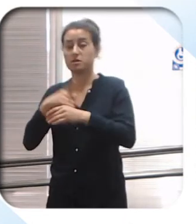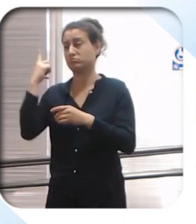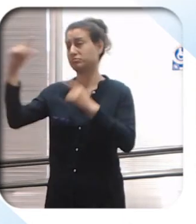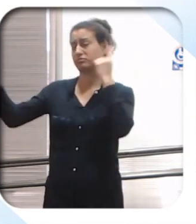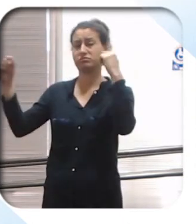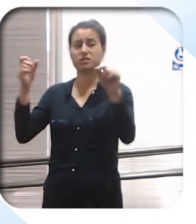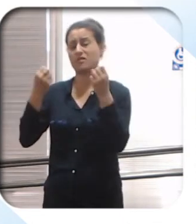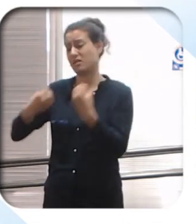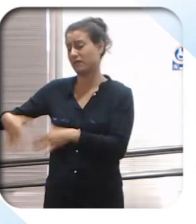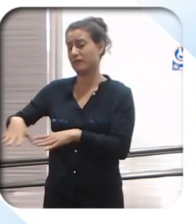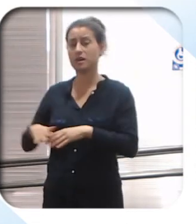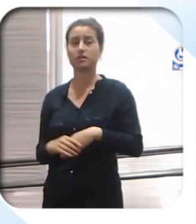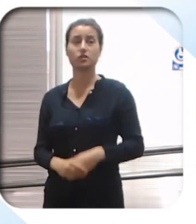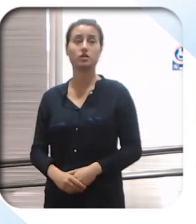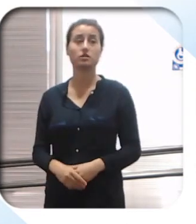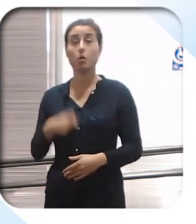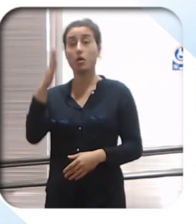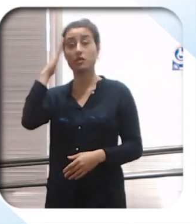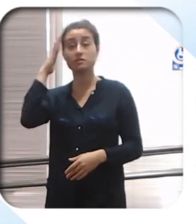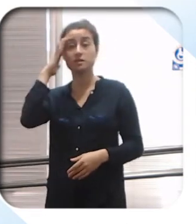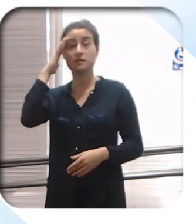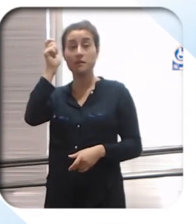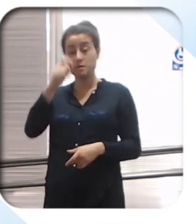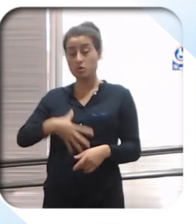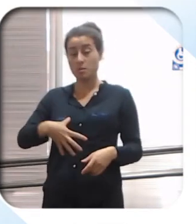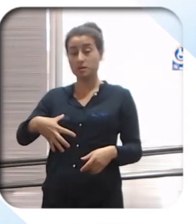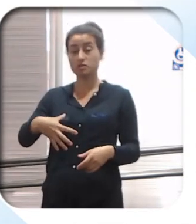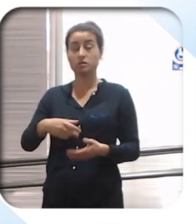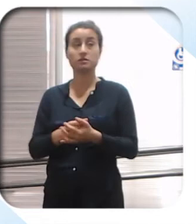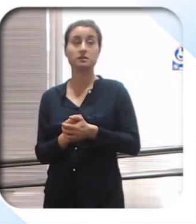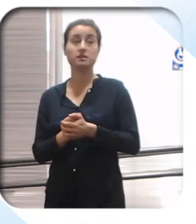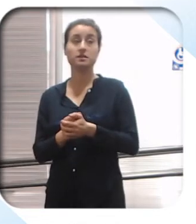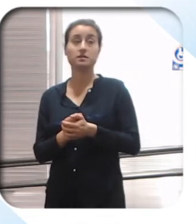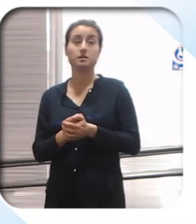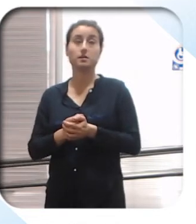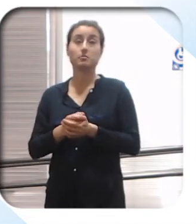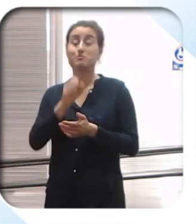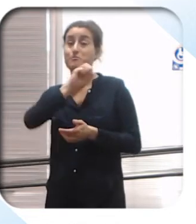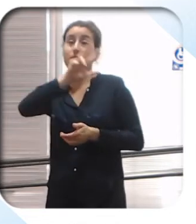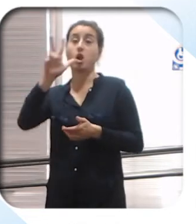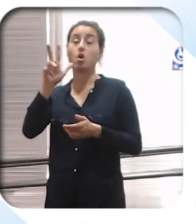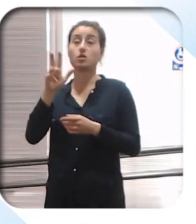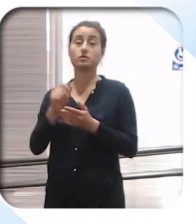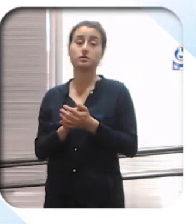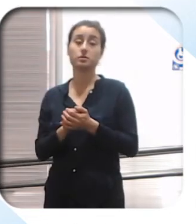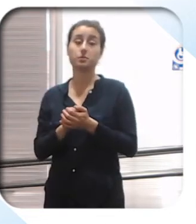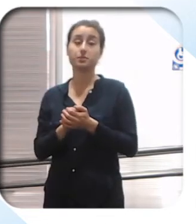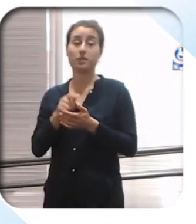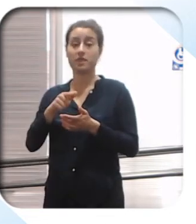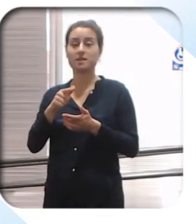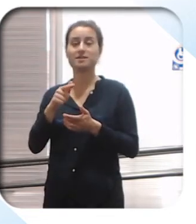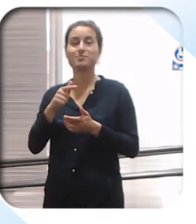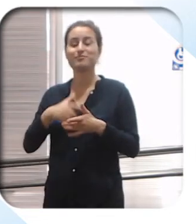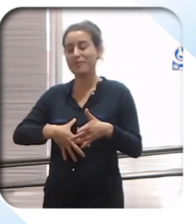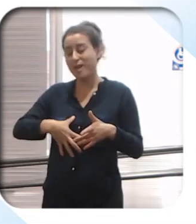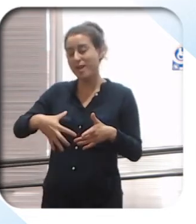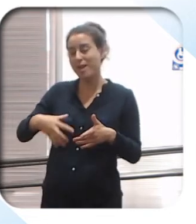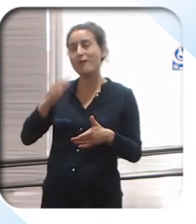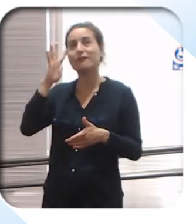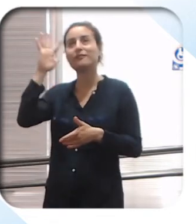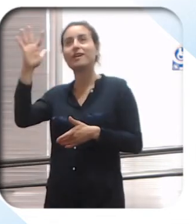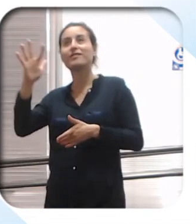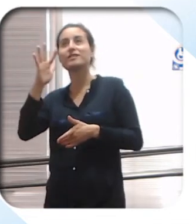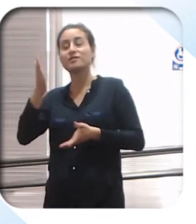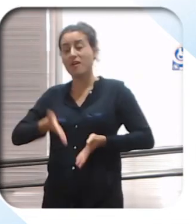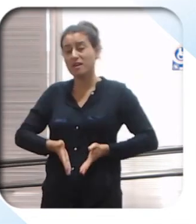persona está embarazada, cuando más no ha de huir, cuando ve que de ese niño fantaseado